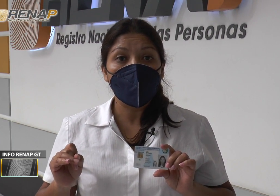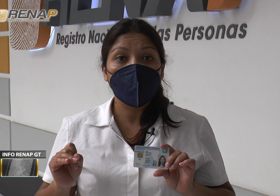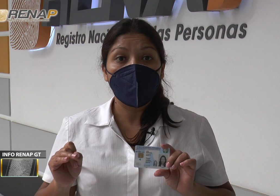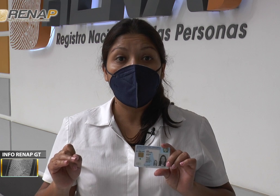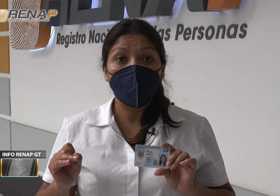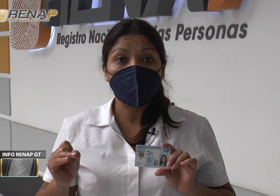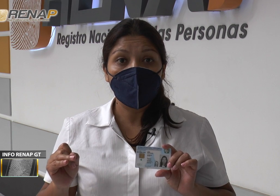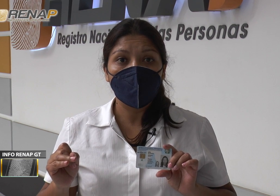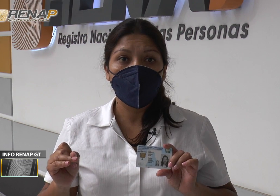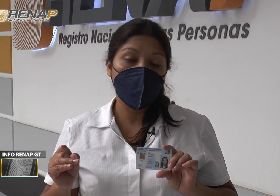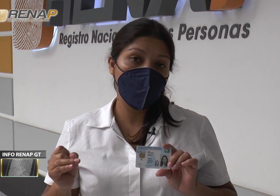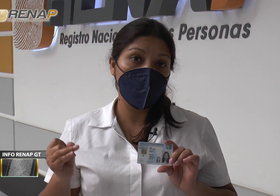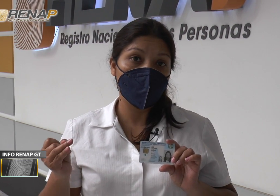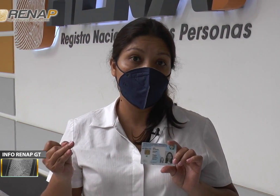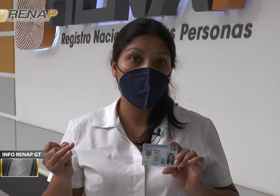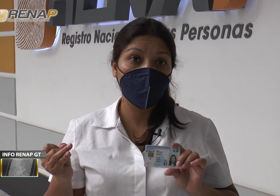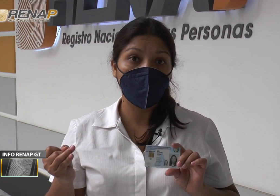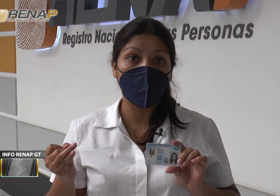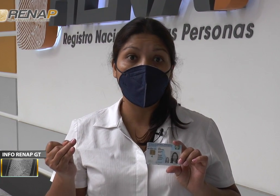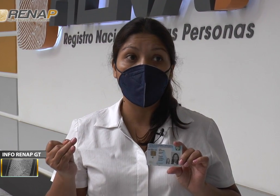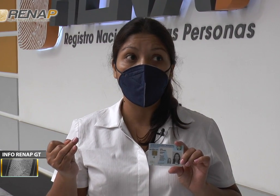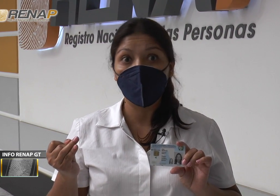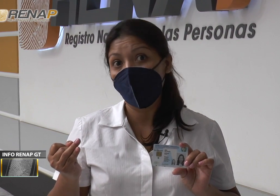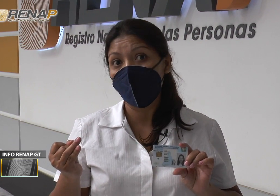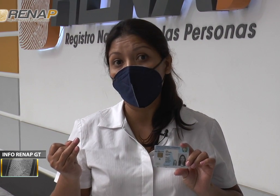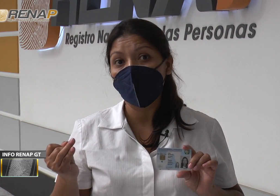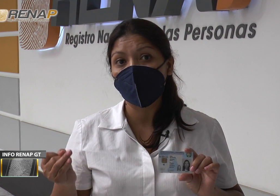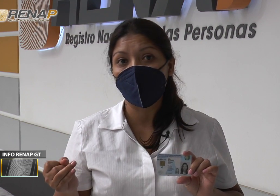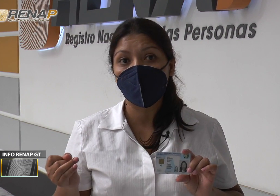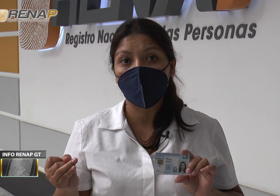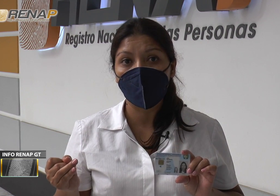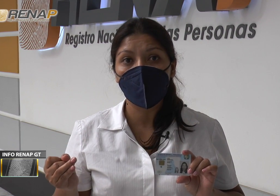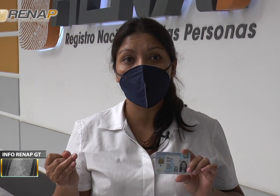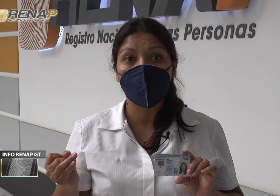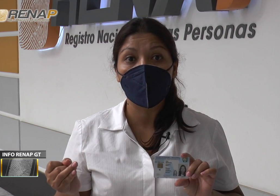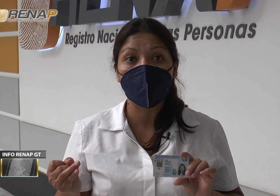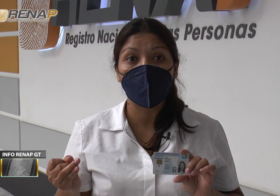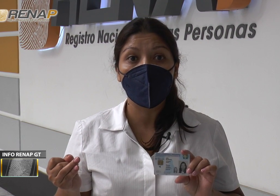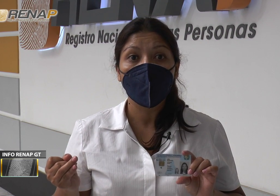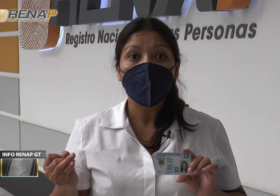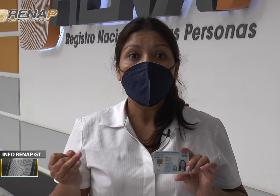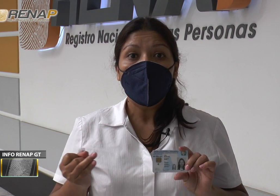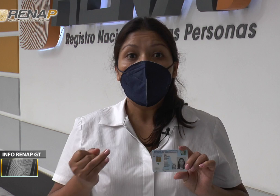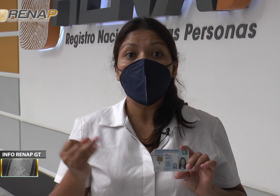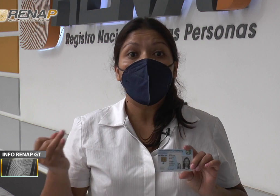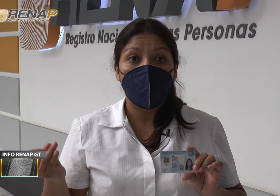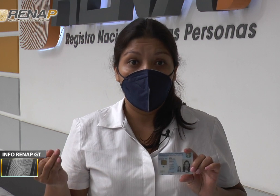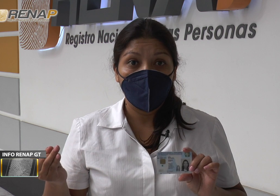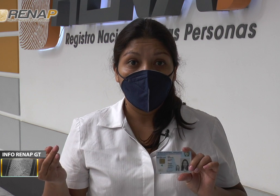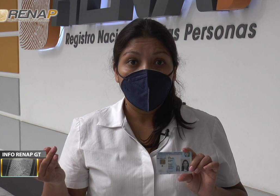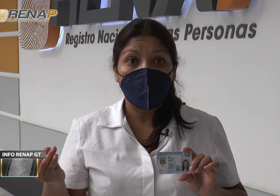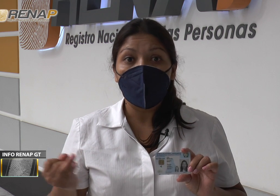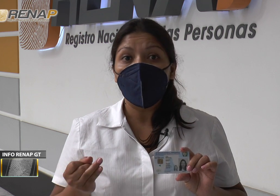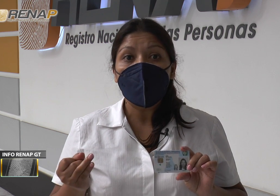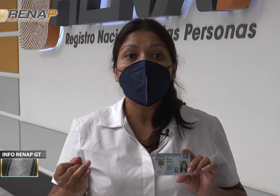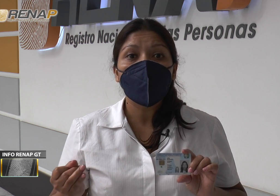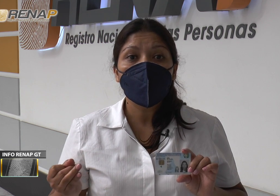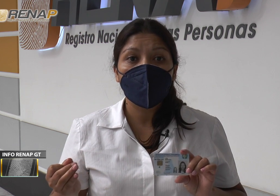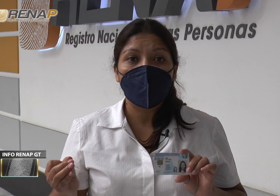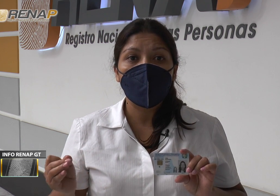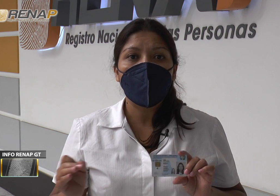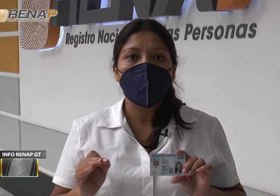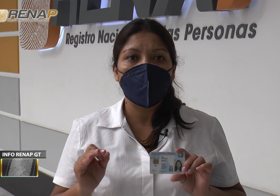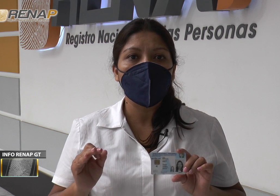porta un DPI vencido? Pues que prácticamente está portando un documento inválido, que no le